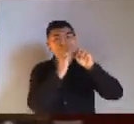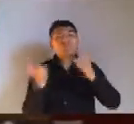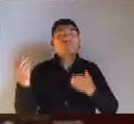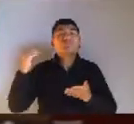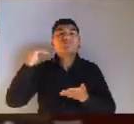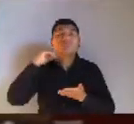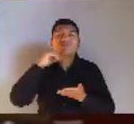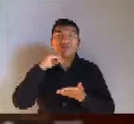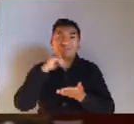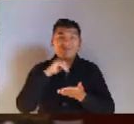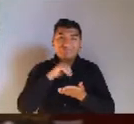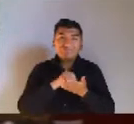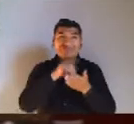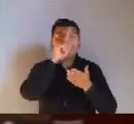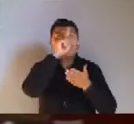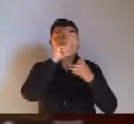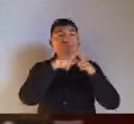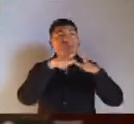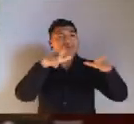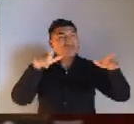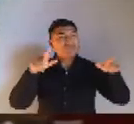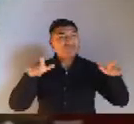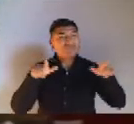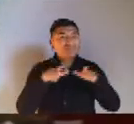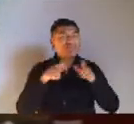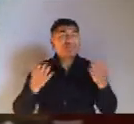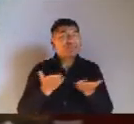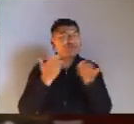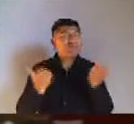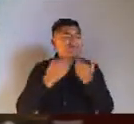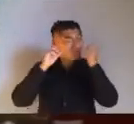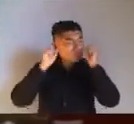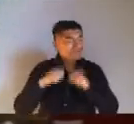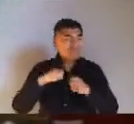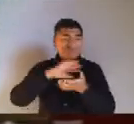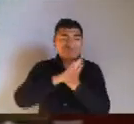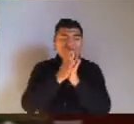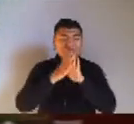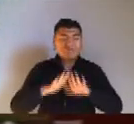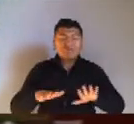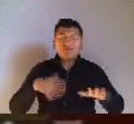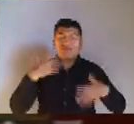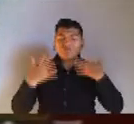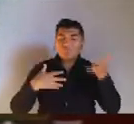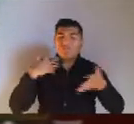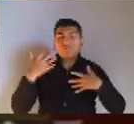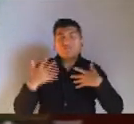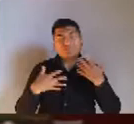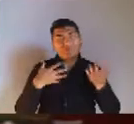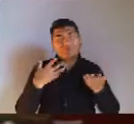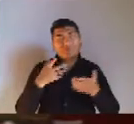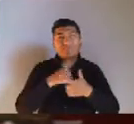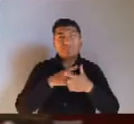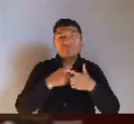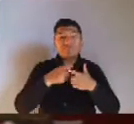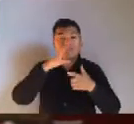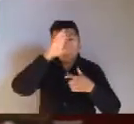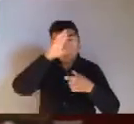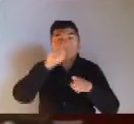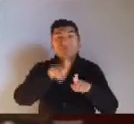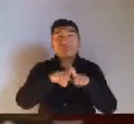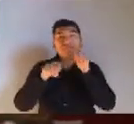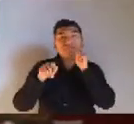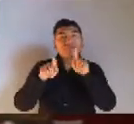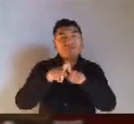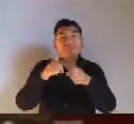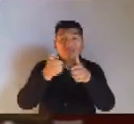nuevamente aquel espacio donde es posible la paz y la felicidad. Entonces, queridos hermanos,